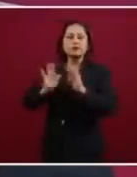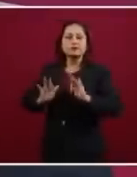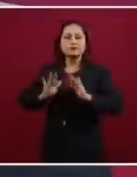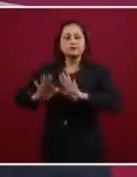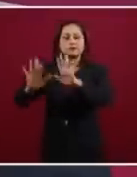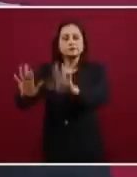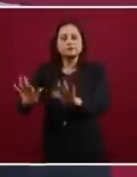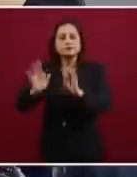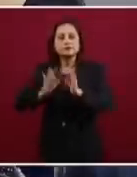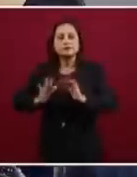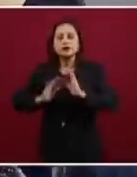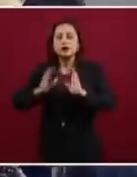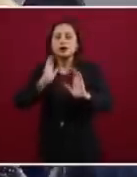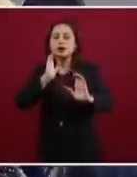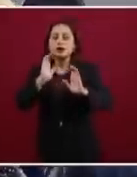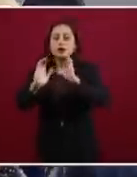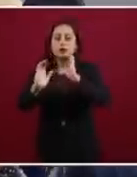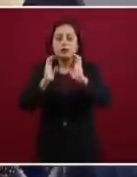la comunicación